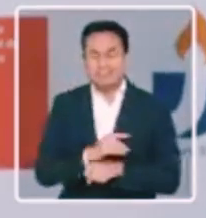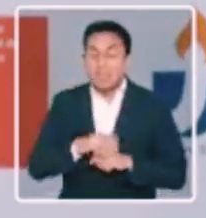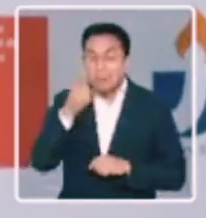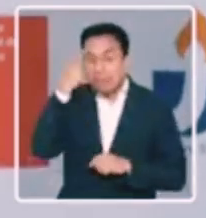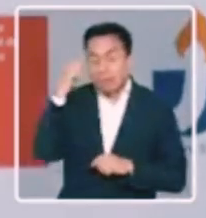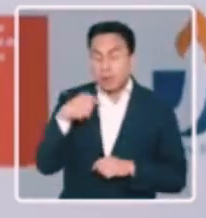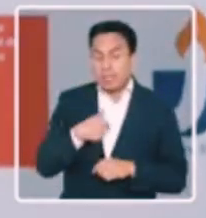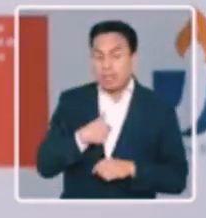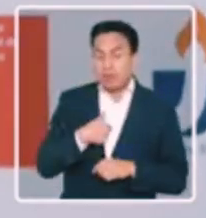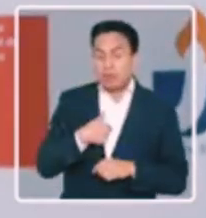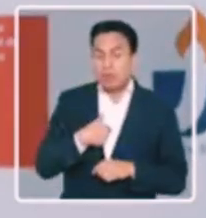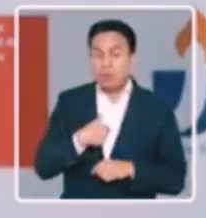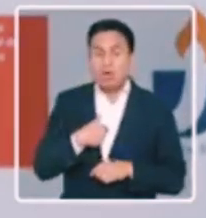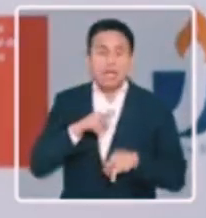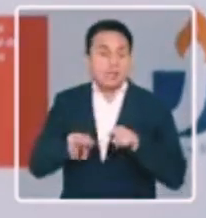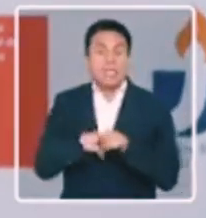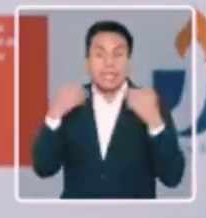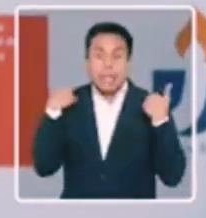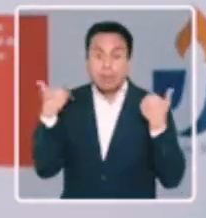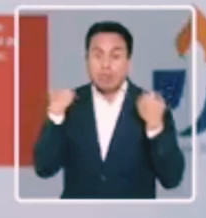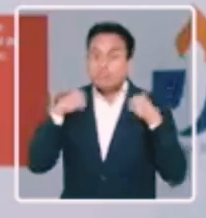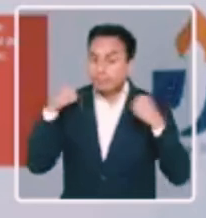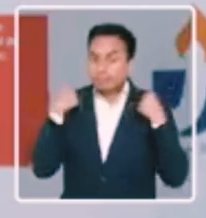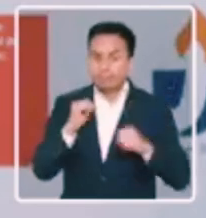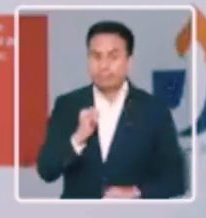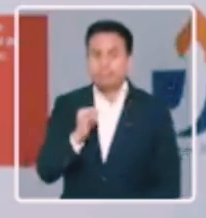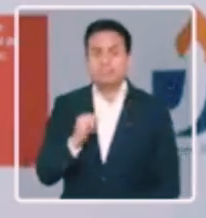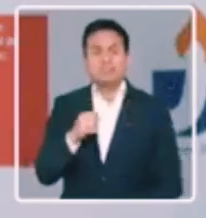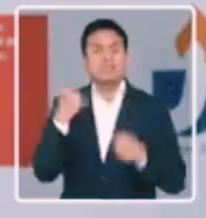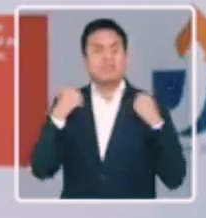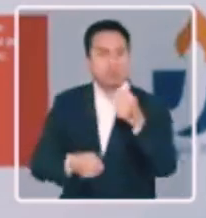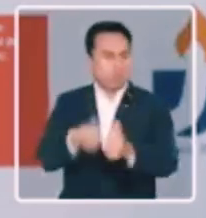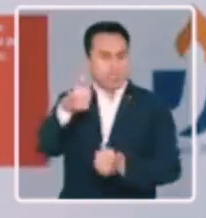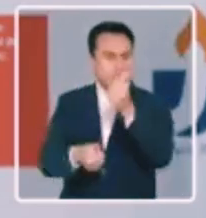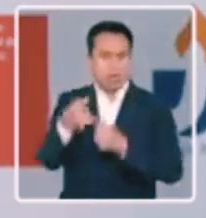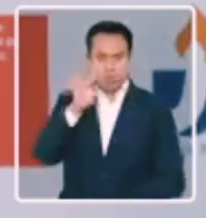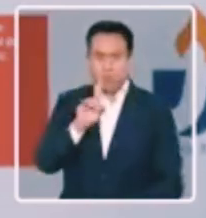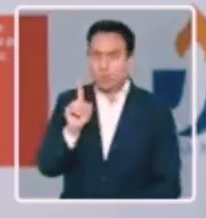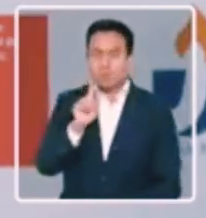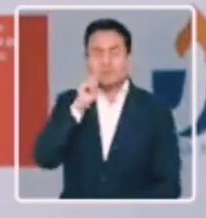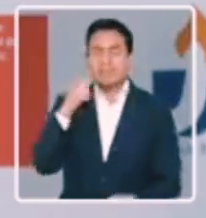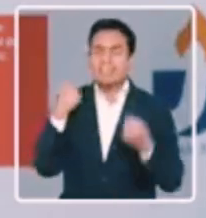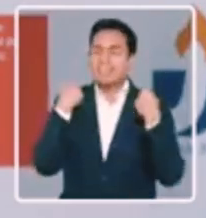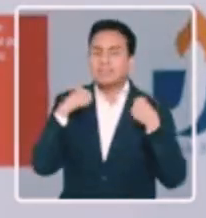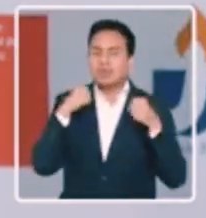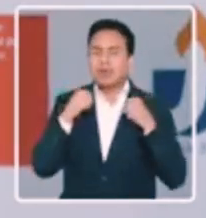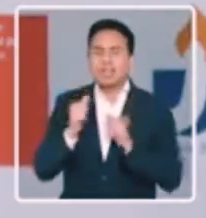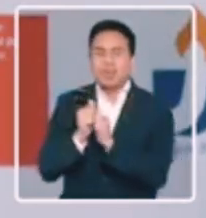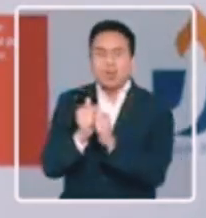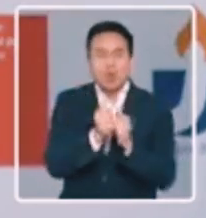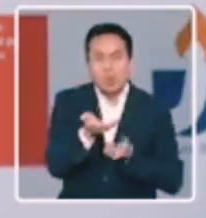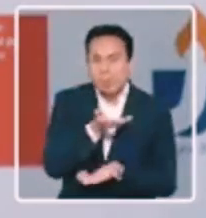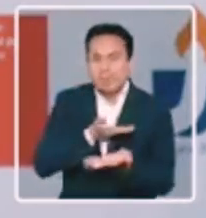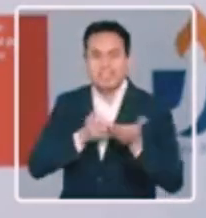pero tengo que hay que hay que hacer deporte porque el deporte no solamente el momento de la competencia el deporte también es compañerismo